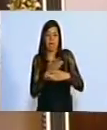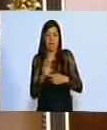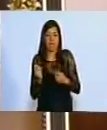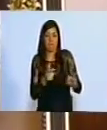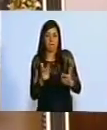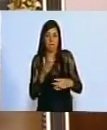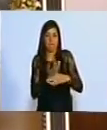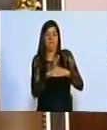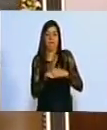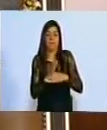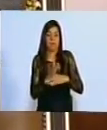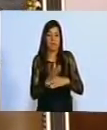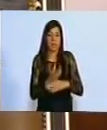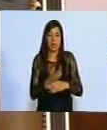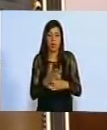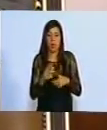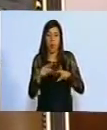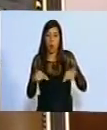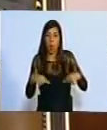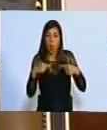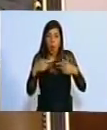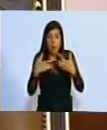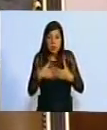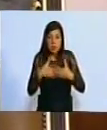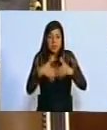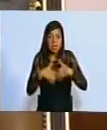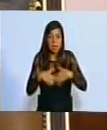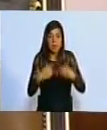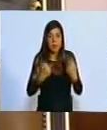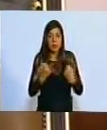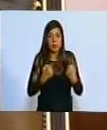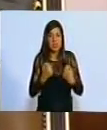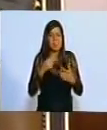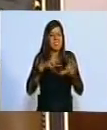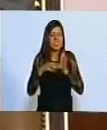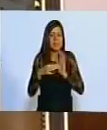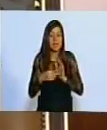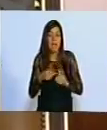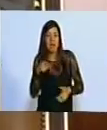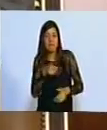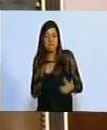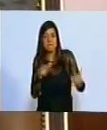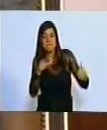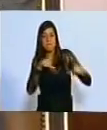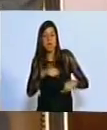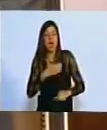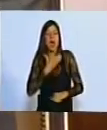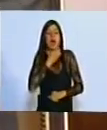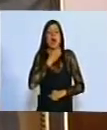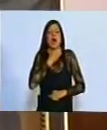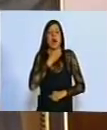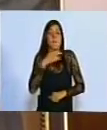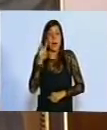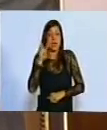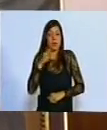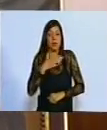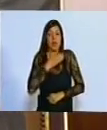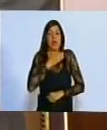Quieren asfixiarnos, quieren matar al país. y nosotros necesitamos hoy más que